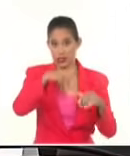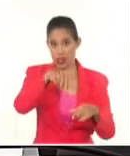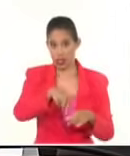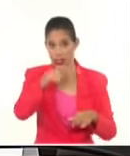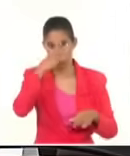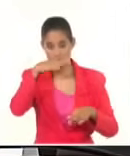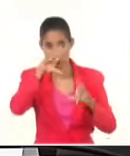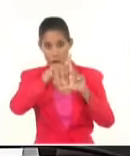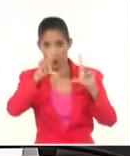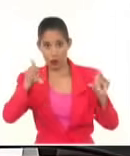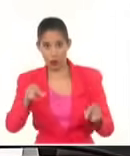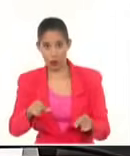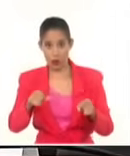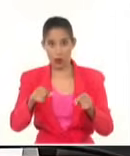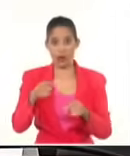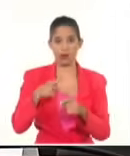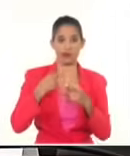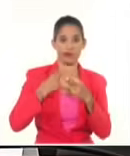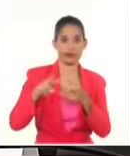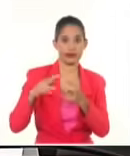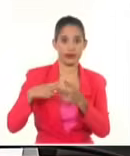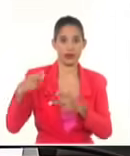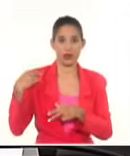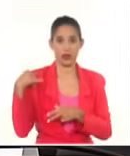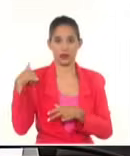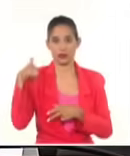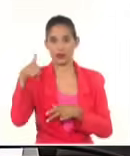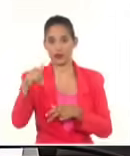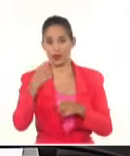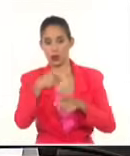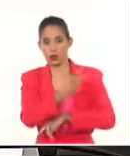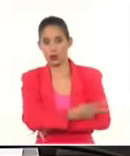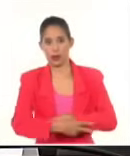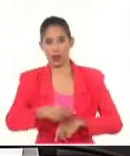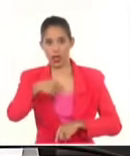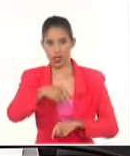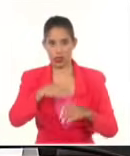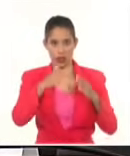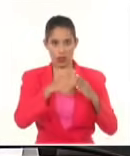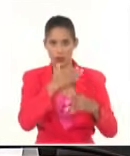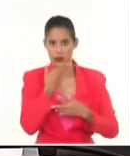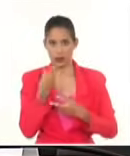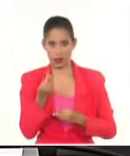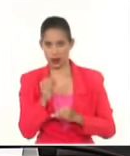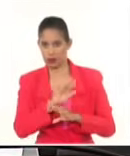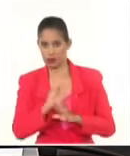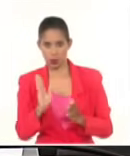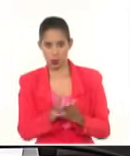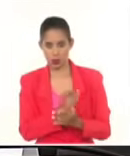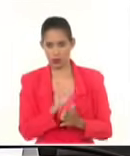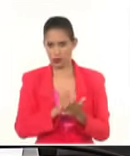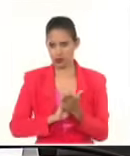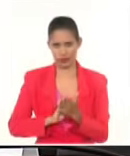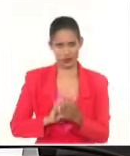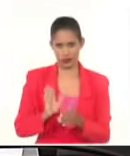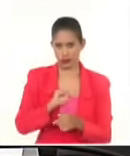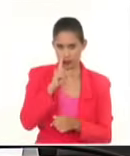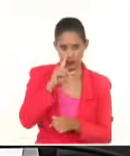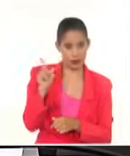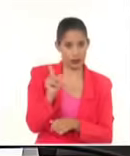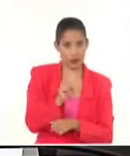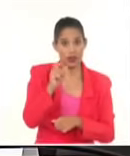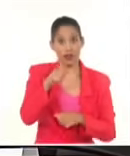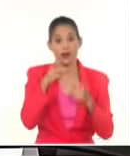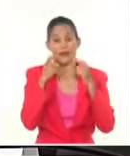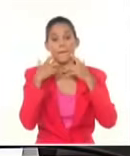fundamentales que tiene nuestra población. Un segundo elemento con calidad sean redactados los recursos